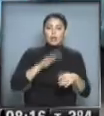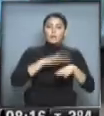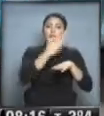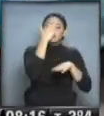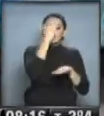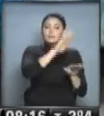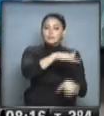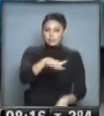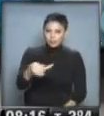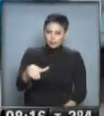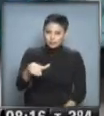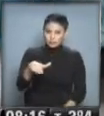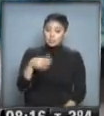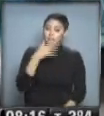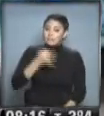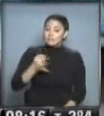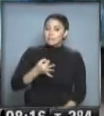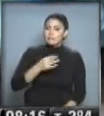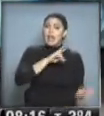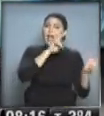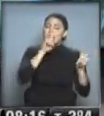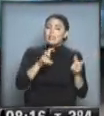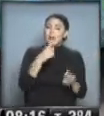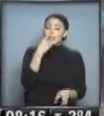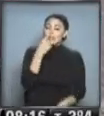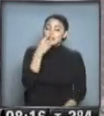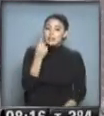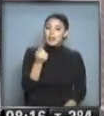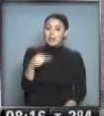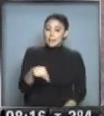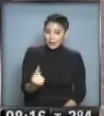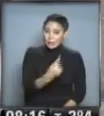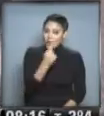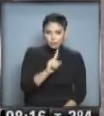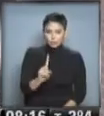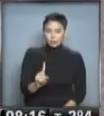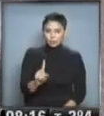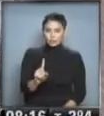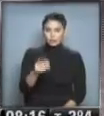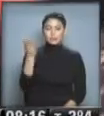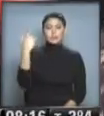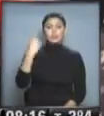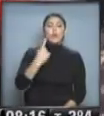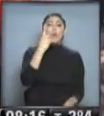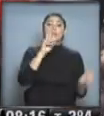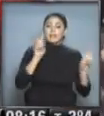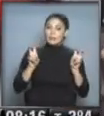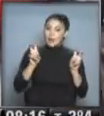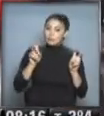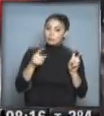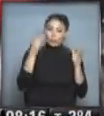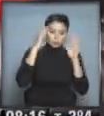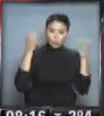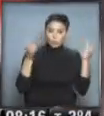de la infancia realmente se abordaron temas muy interesantes no es la primera vez uno de los temas uno de los